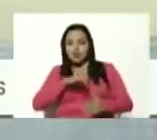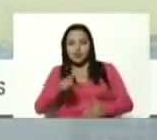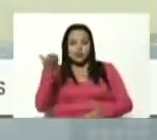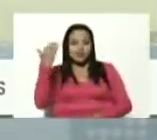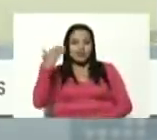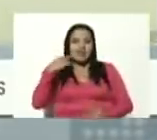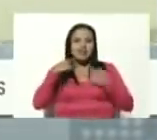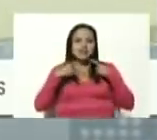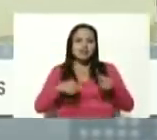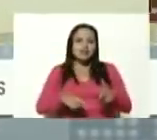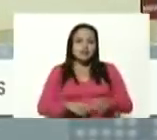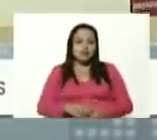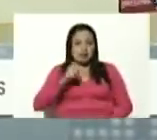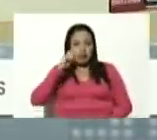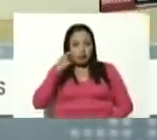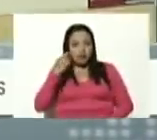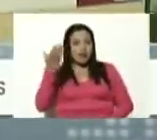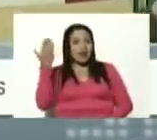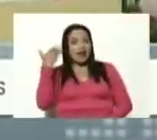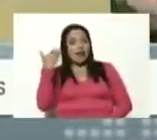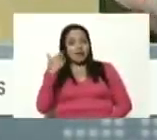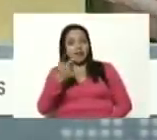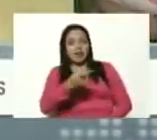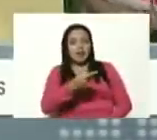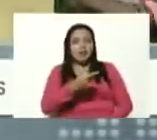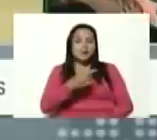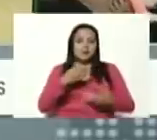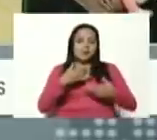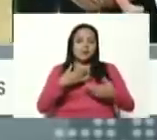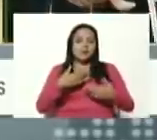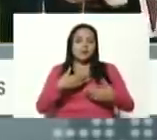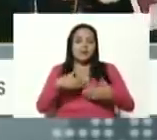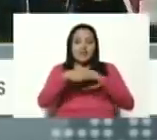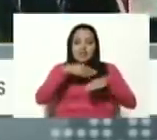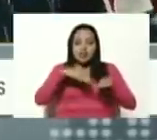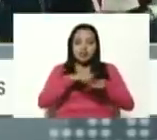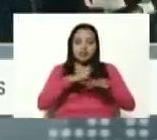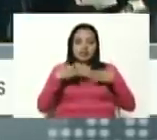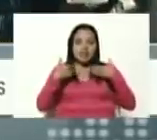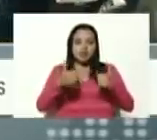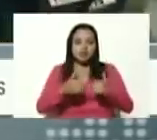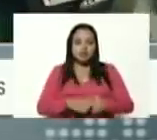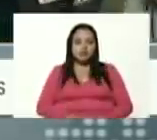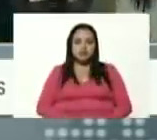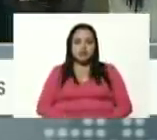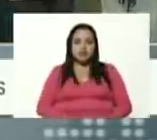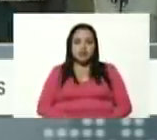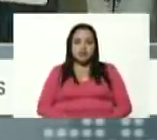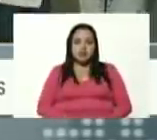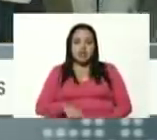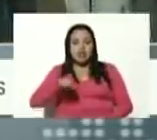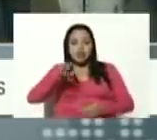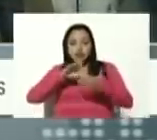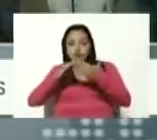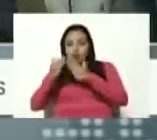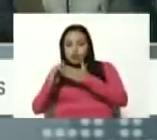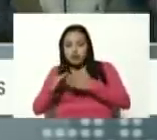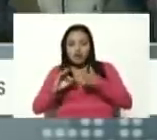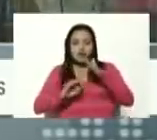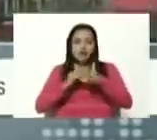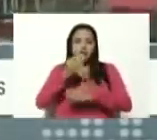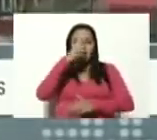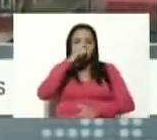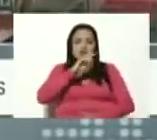Piñate, Eduardo Piñate, acuérdate los sin techo. Se llama así porque es un barrio que se fundó en los años 50 con